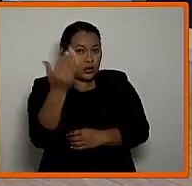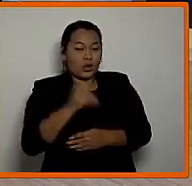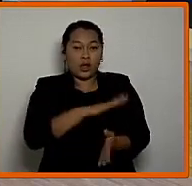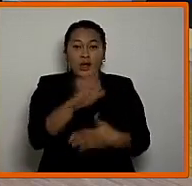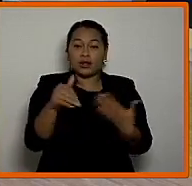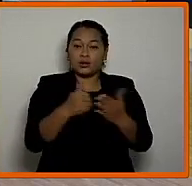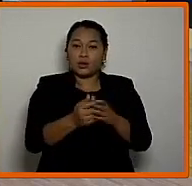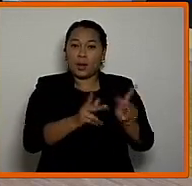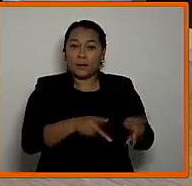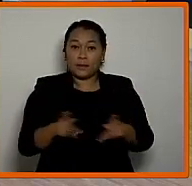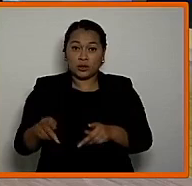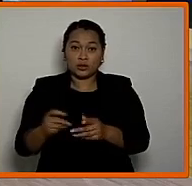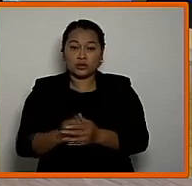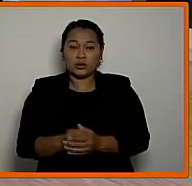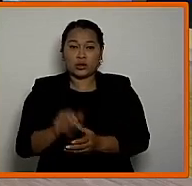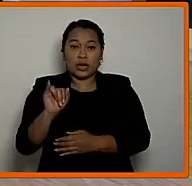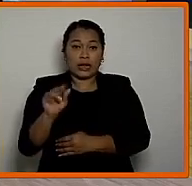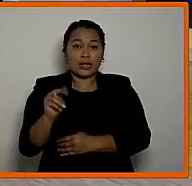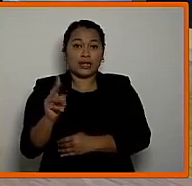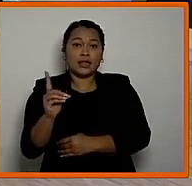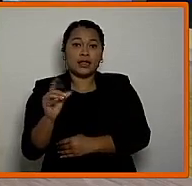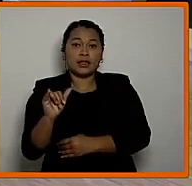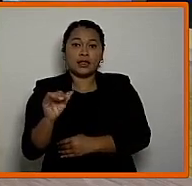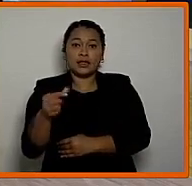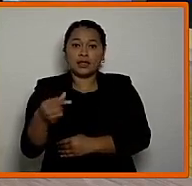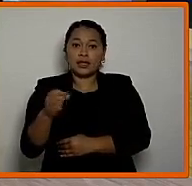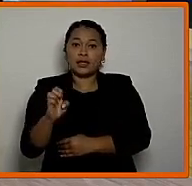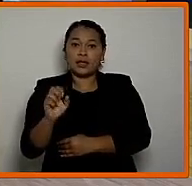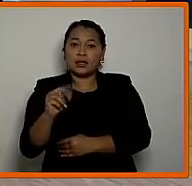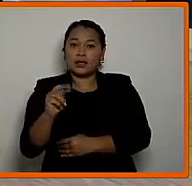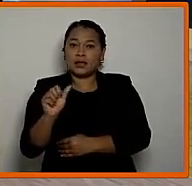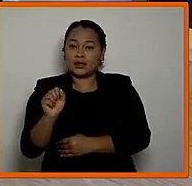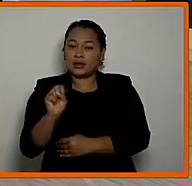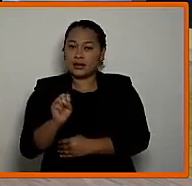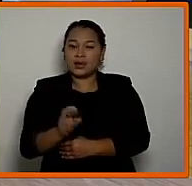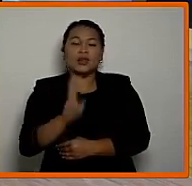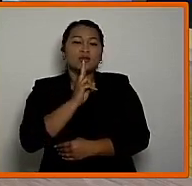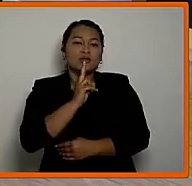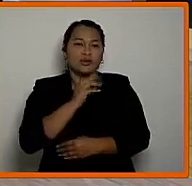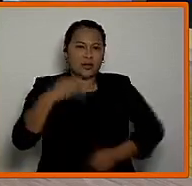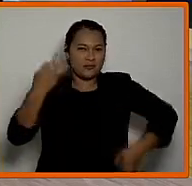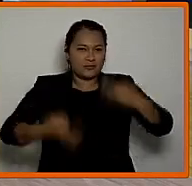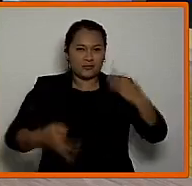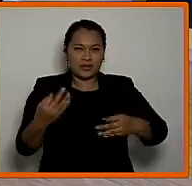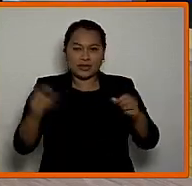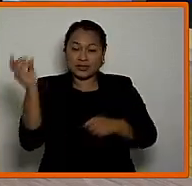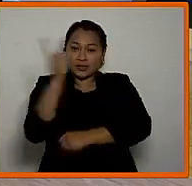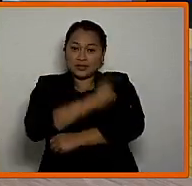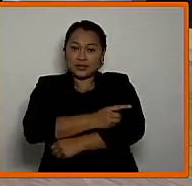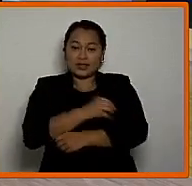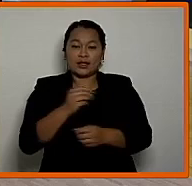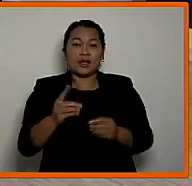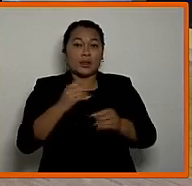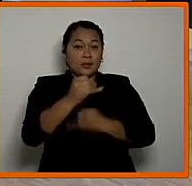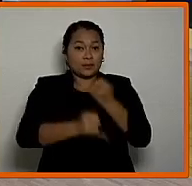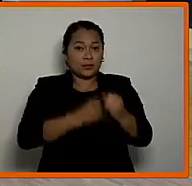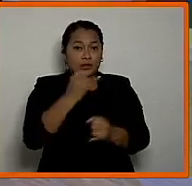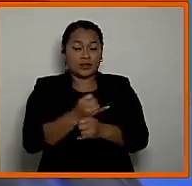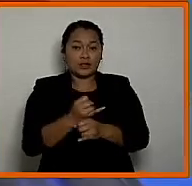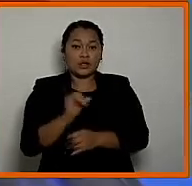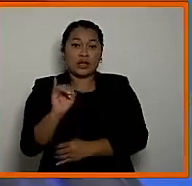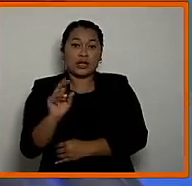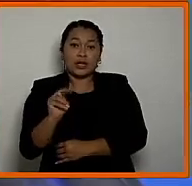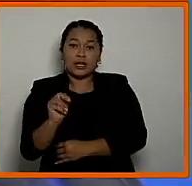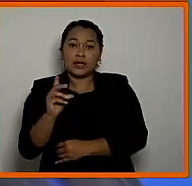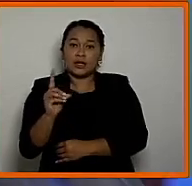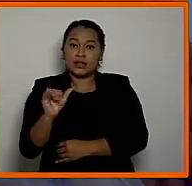de los pueblos indígenas identificados en nuestro país. ¡Feliz Día Internacional de la Población Indígena! Viene su primer número